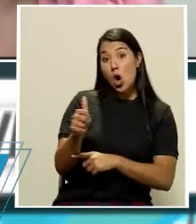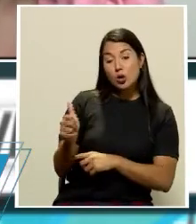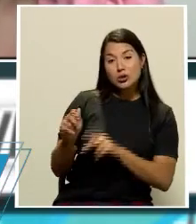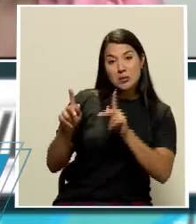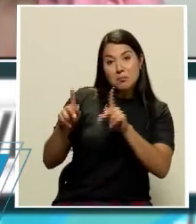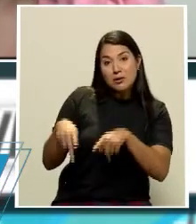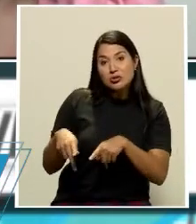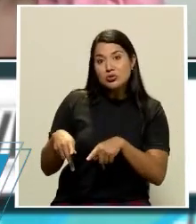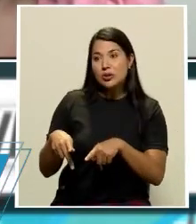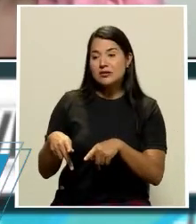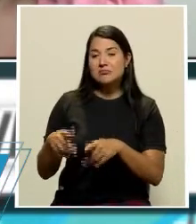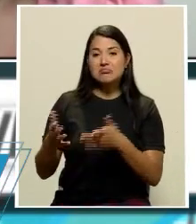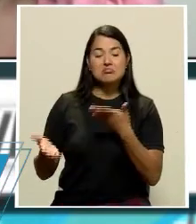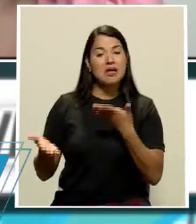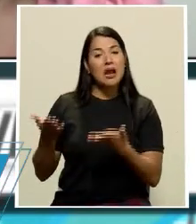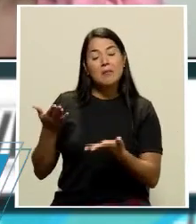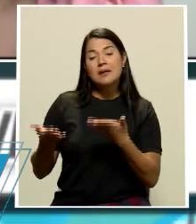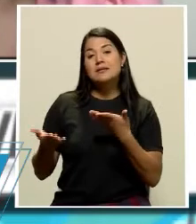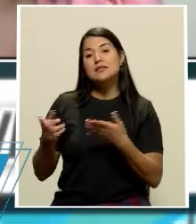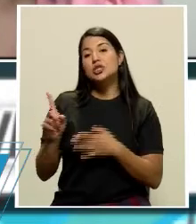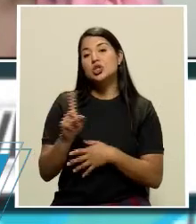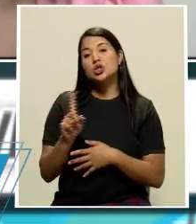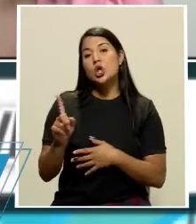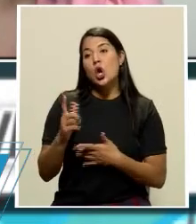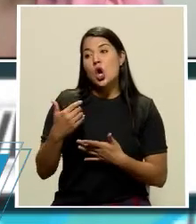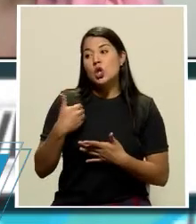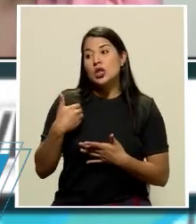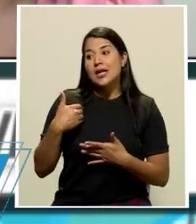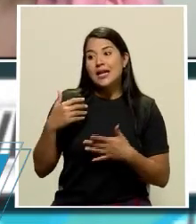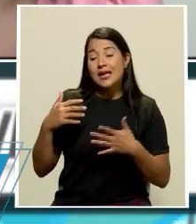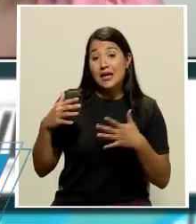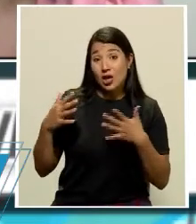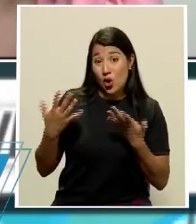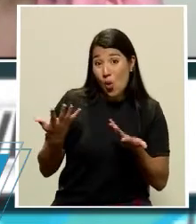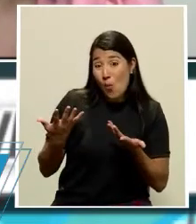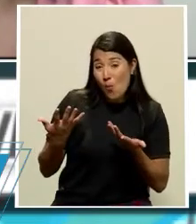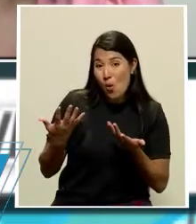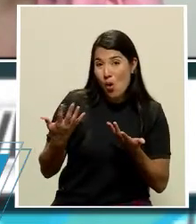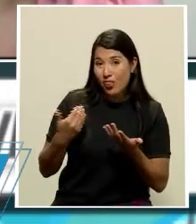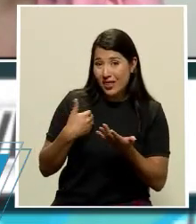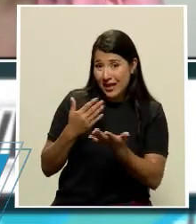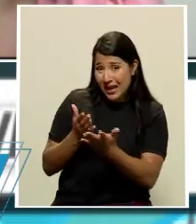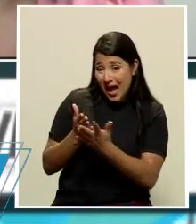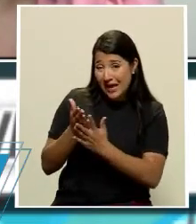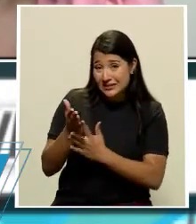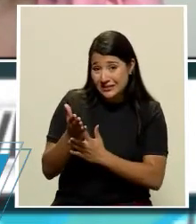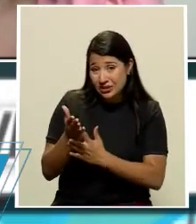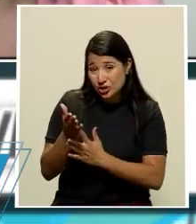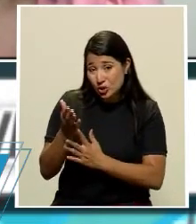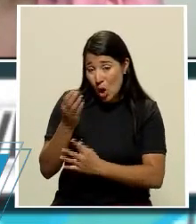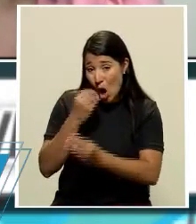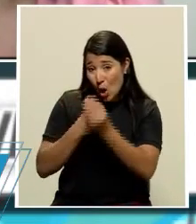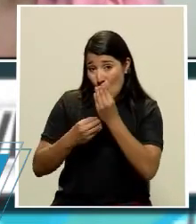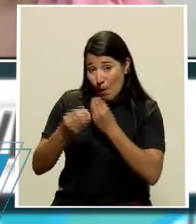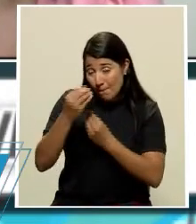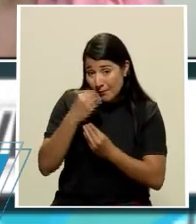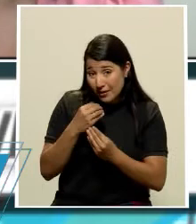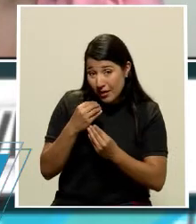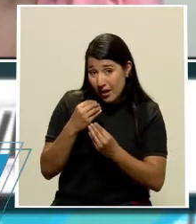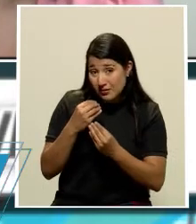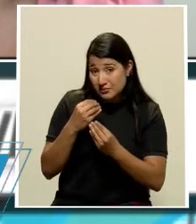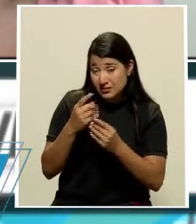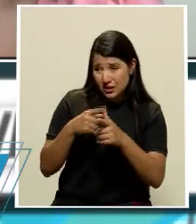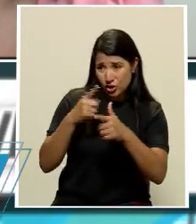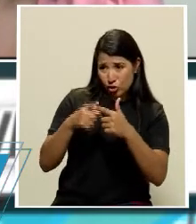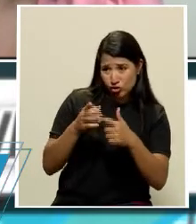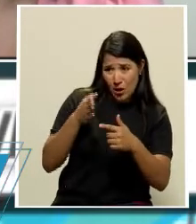mejor no tienen cómo obtener alimentos y hacen una parte de trabajo y a